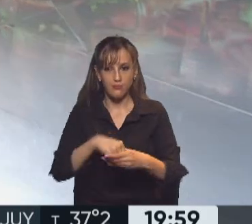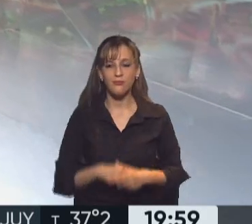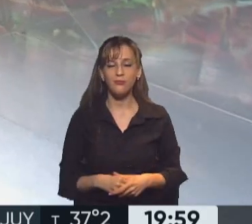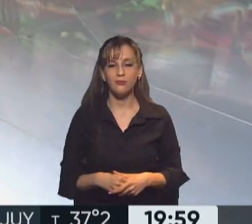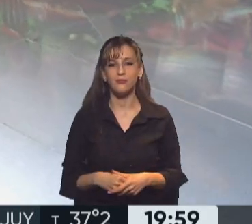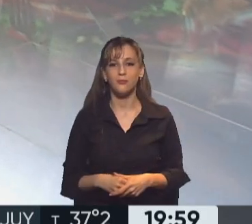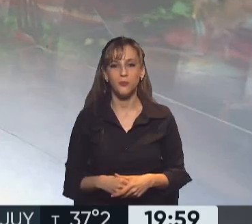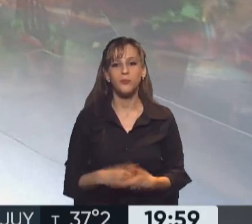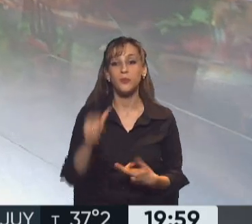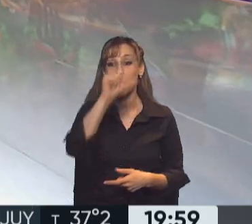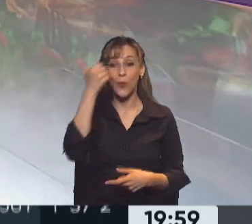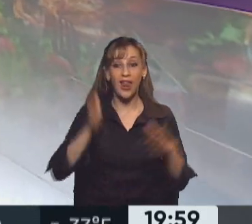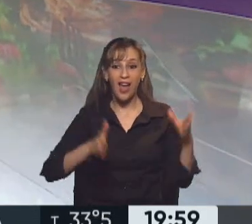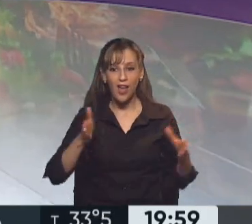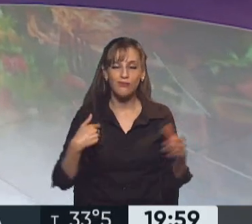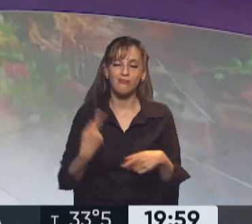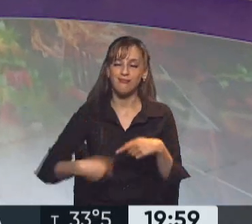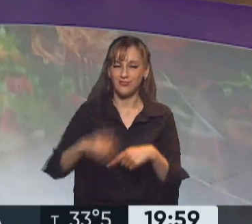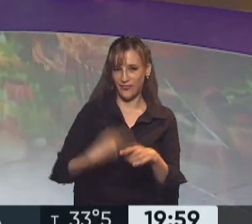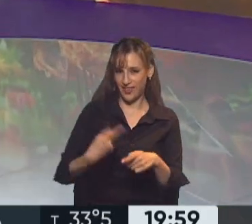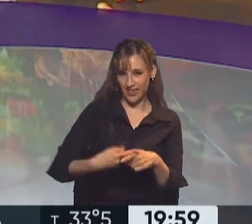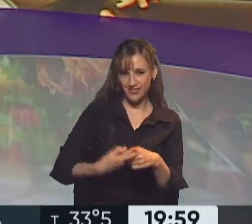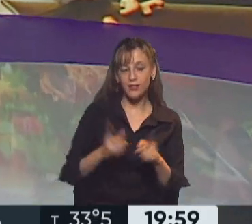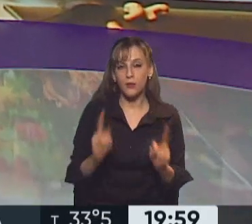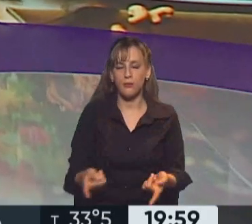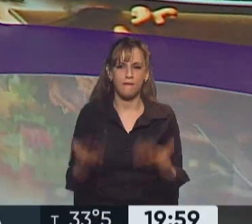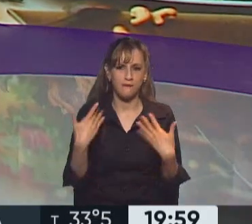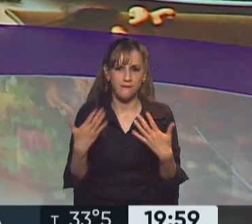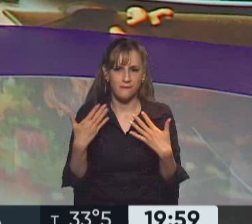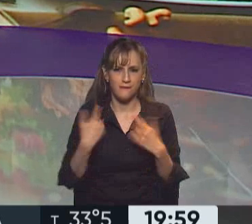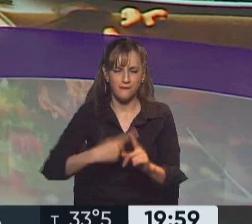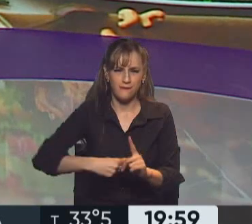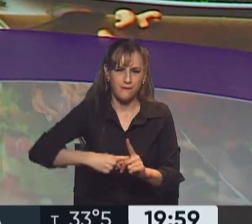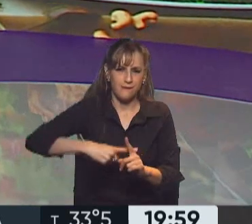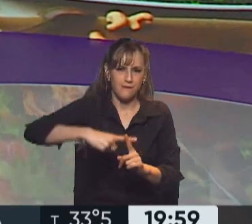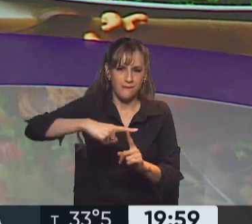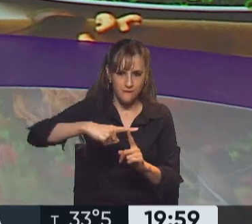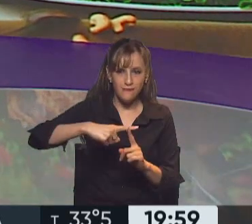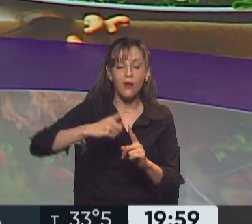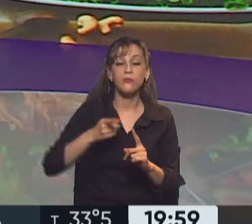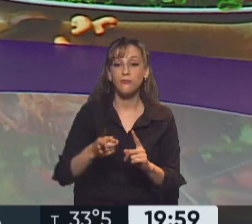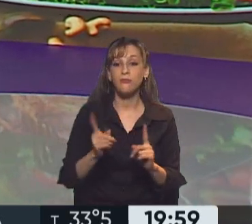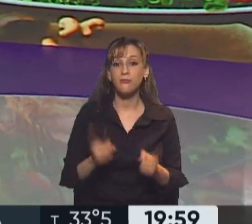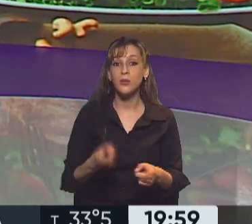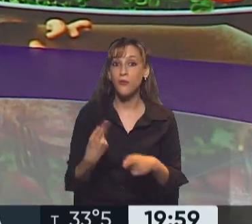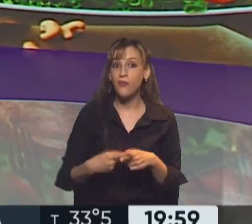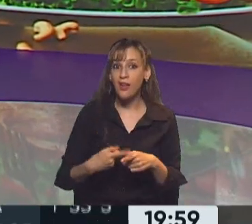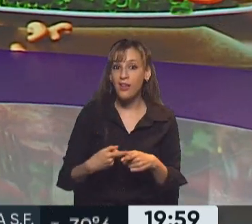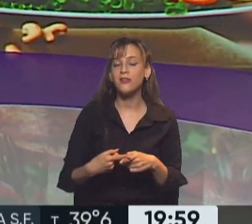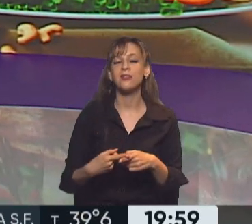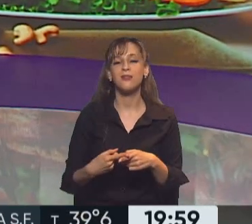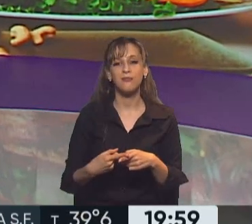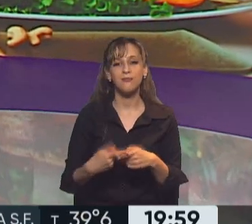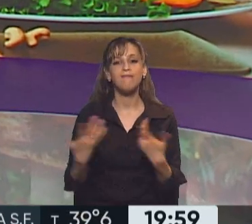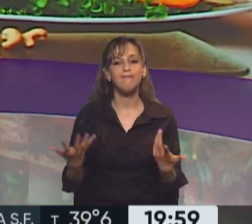Verano, época de fiestas, también días de calor, de elevadas temperaturas. A propósito de las fiestas, por supuesto que uno de